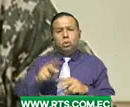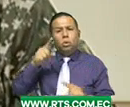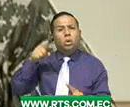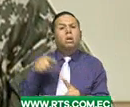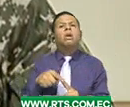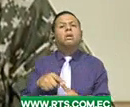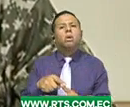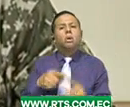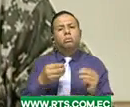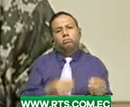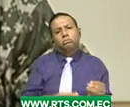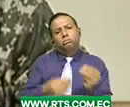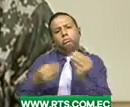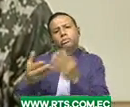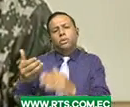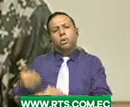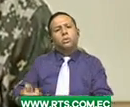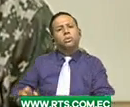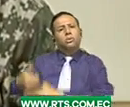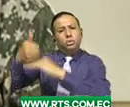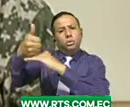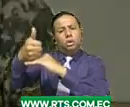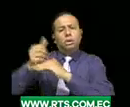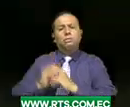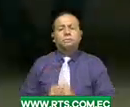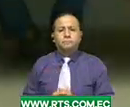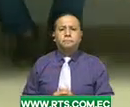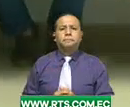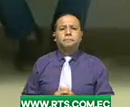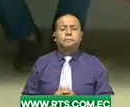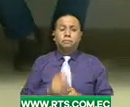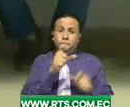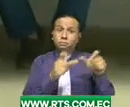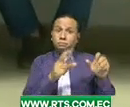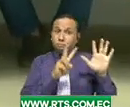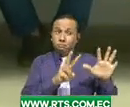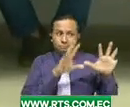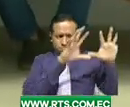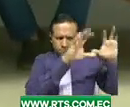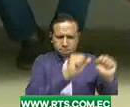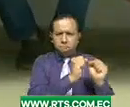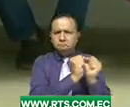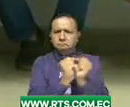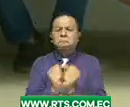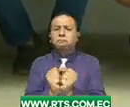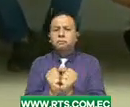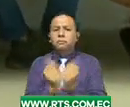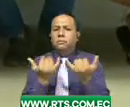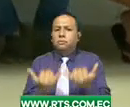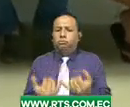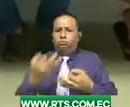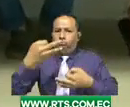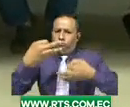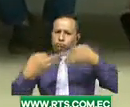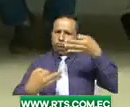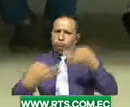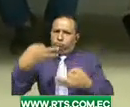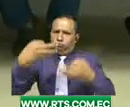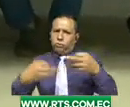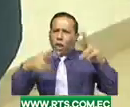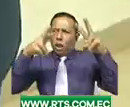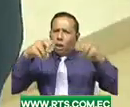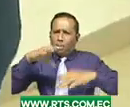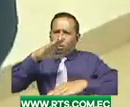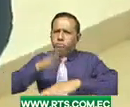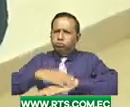finalidad de ser presentadas ante las autoridades competentes. Los aprehendidos serán sometidos a una audiencia de formulación de